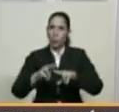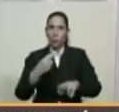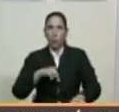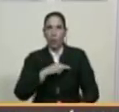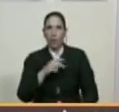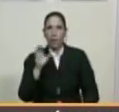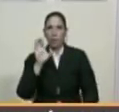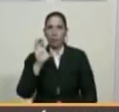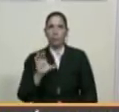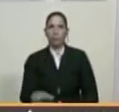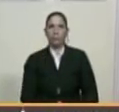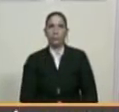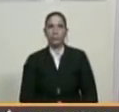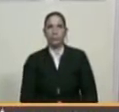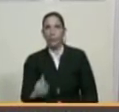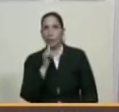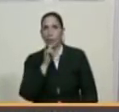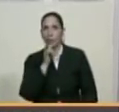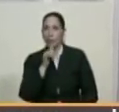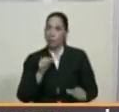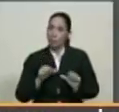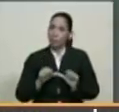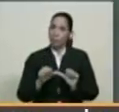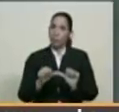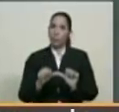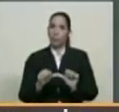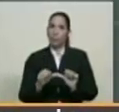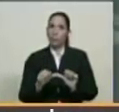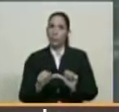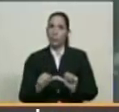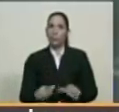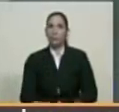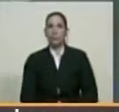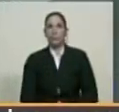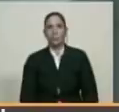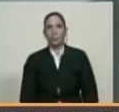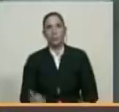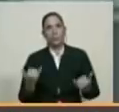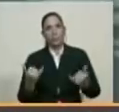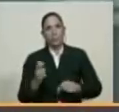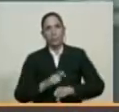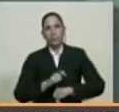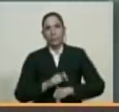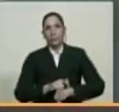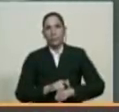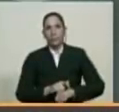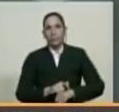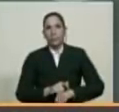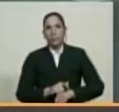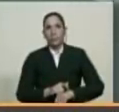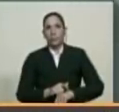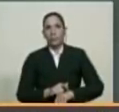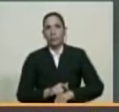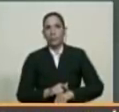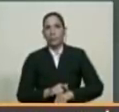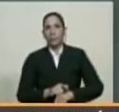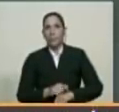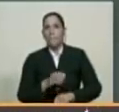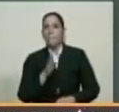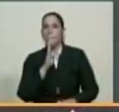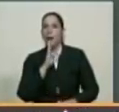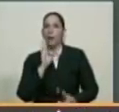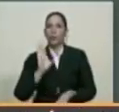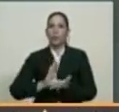Pero las informaciones no paran y seguimos con otras noticias de interés. Y es que a esta hora se genera importante información desde la sede del Banco Central